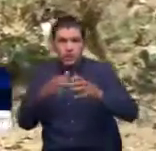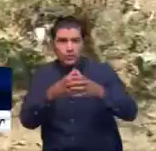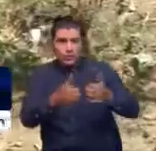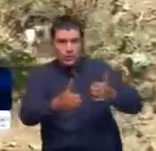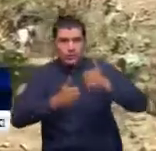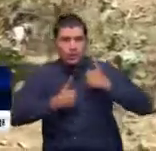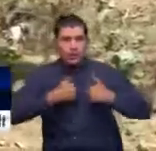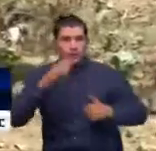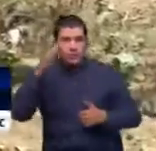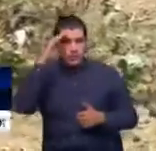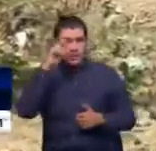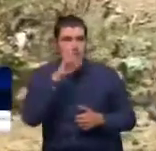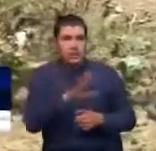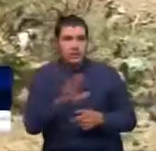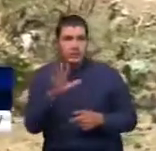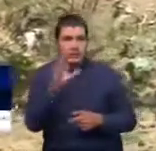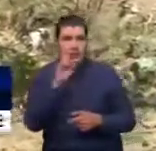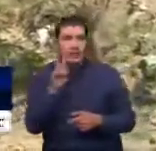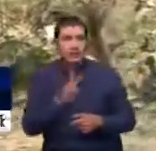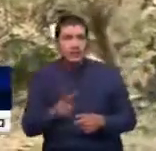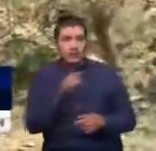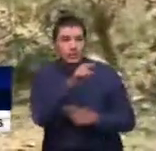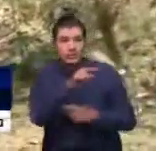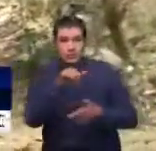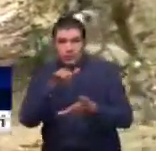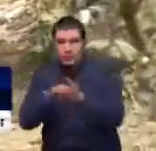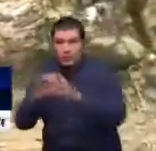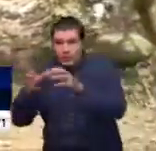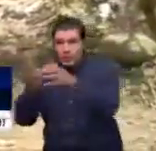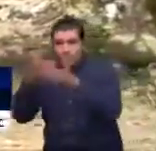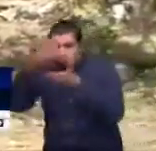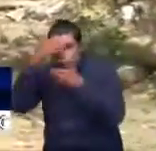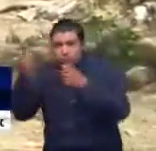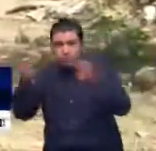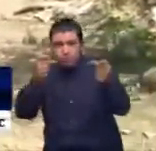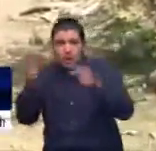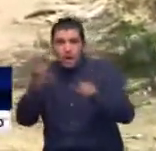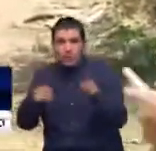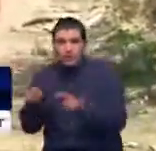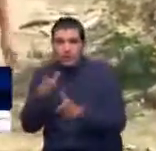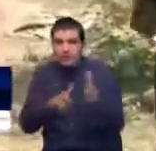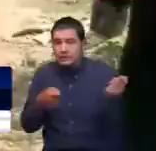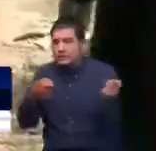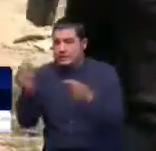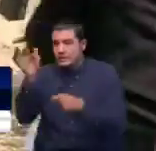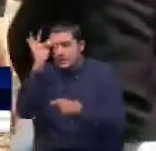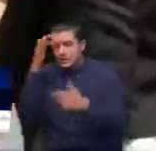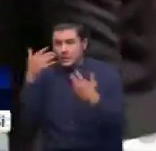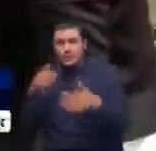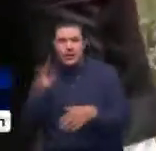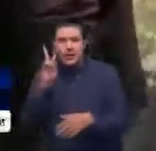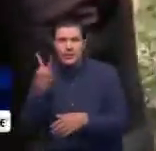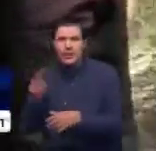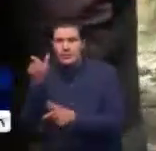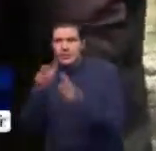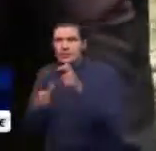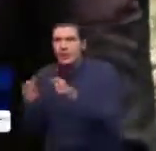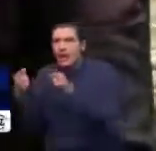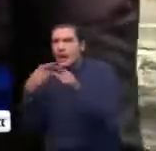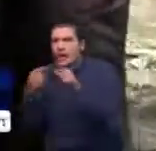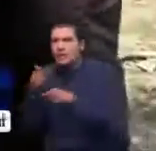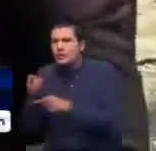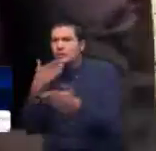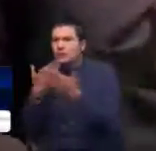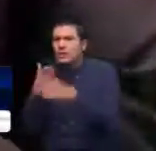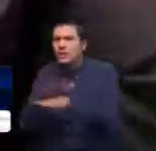y la policía bolivariana dejaron cerca de 14 heridos, algunos también en centros hospitalarios. Pero vamos a hablar con alguna de las personas que pasa hasta ahora la tarde. Buenas